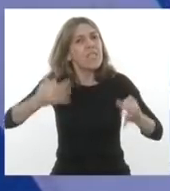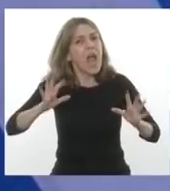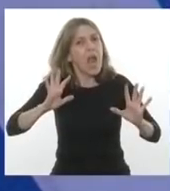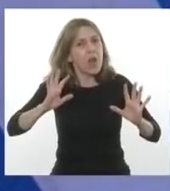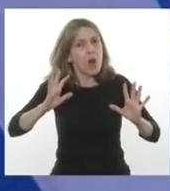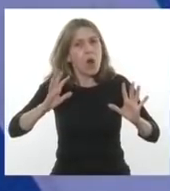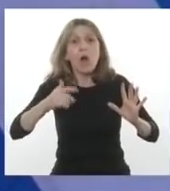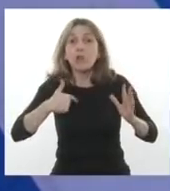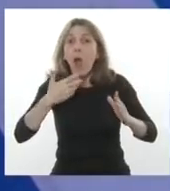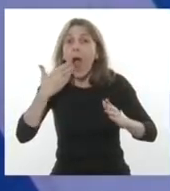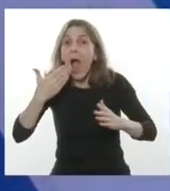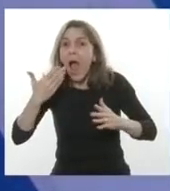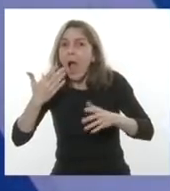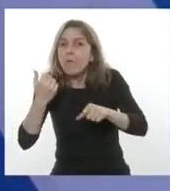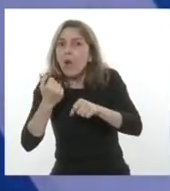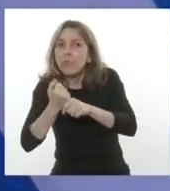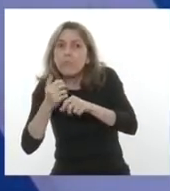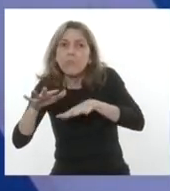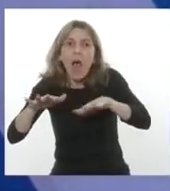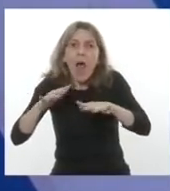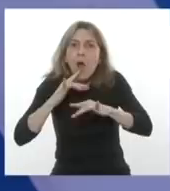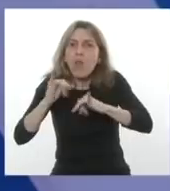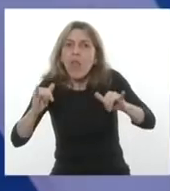hacernos responsables de las cosas que decimos.